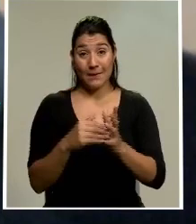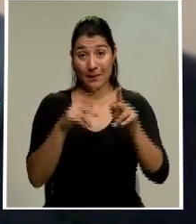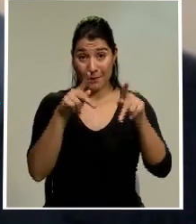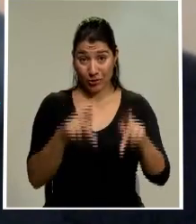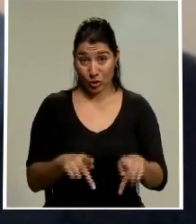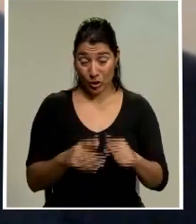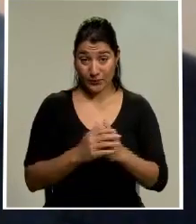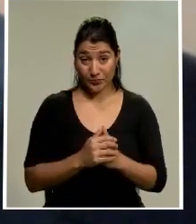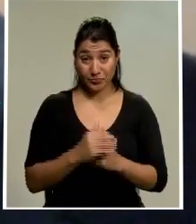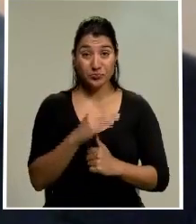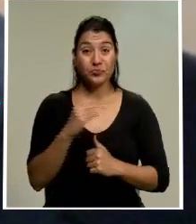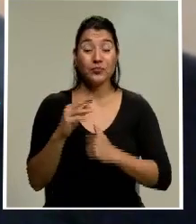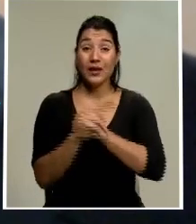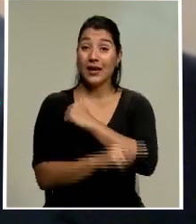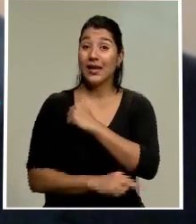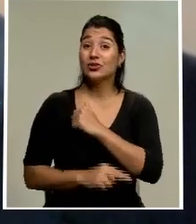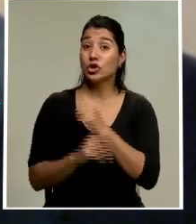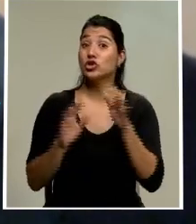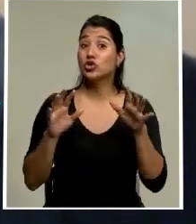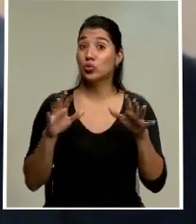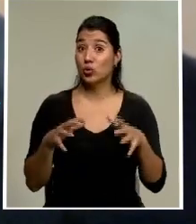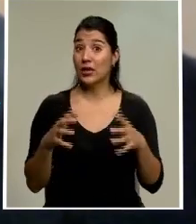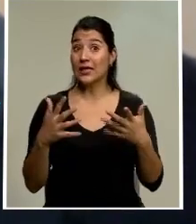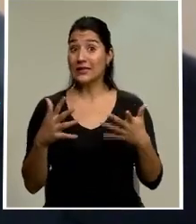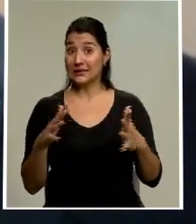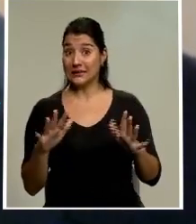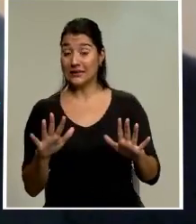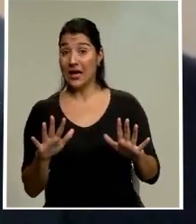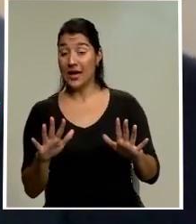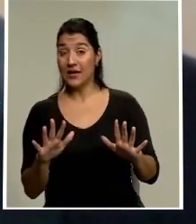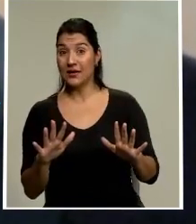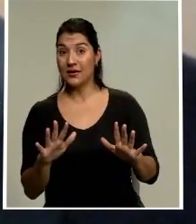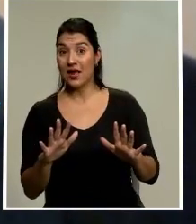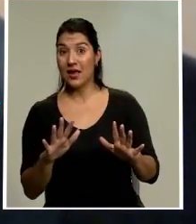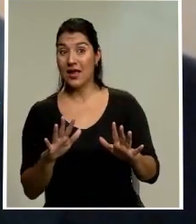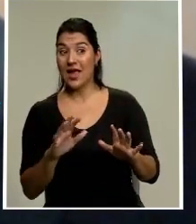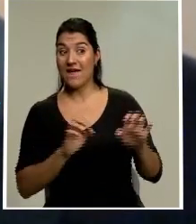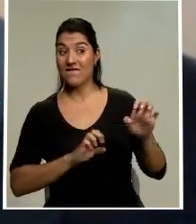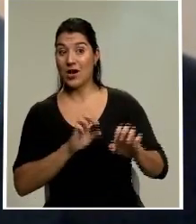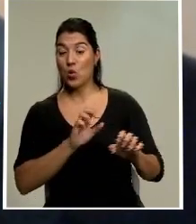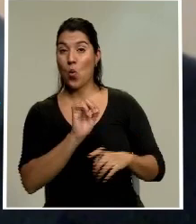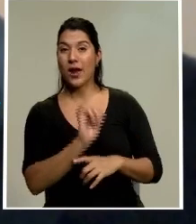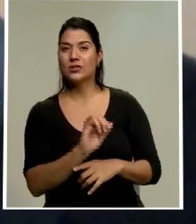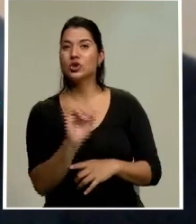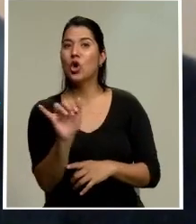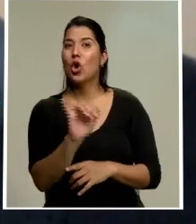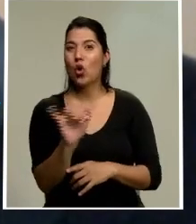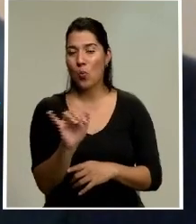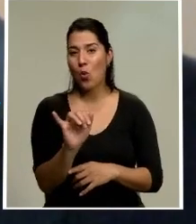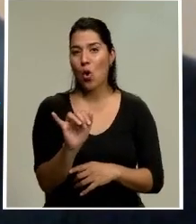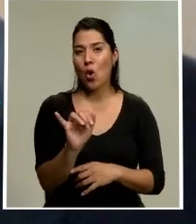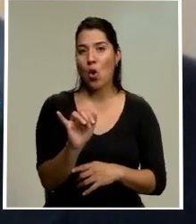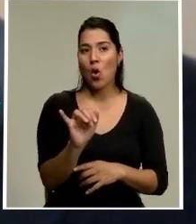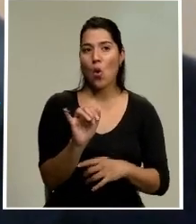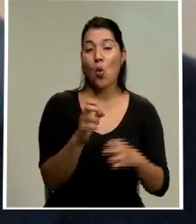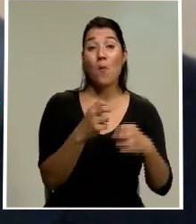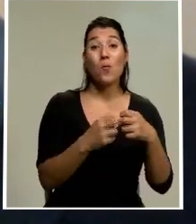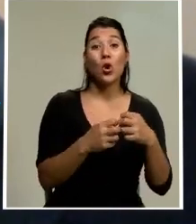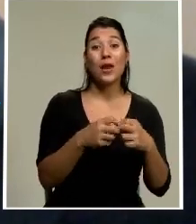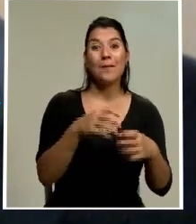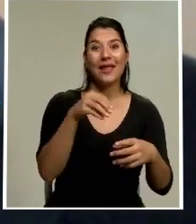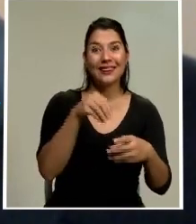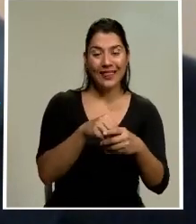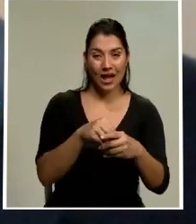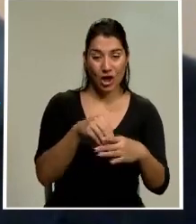las Naciones Unidas ya califican en este nivel como una epidemia, por encima de los